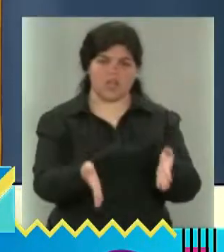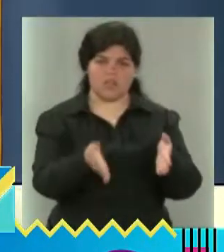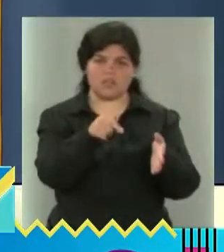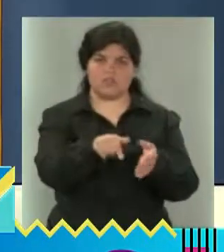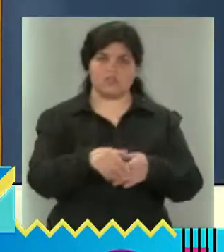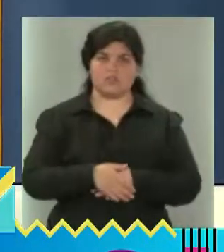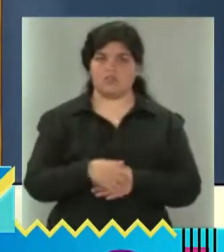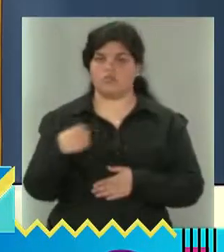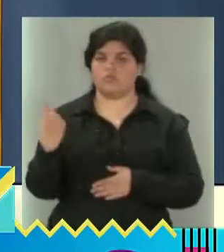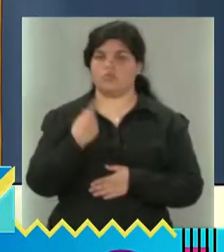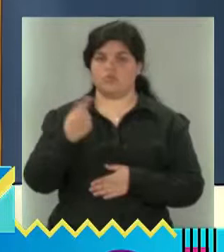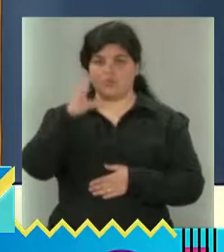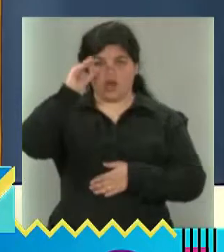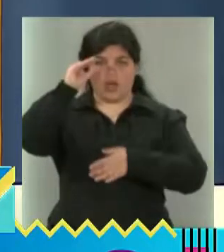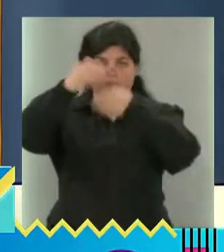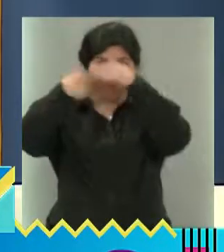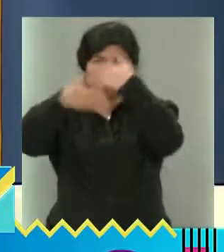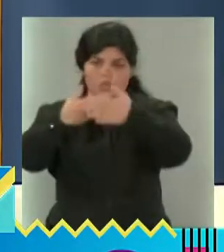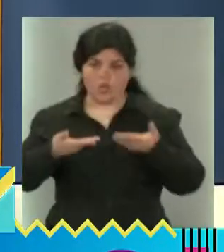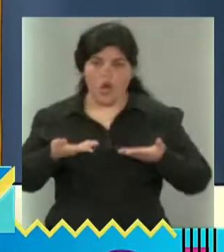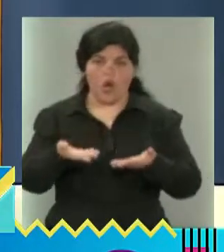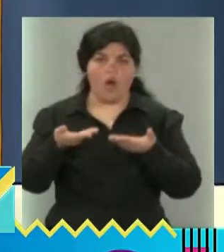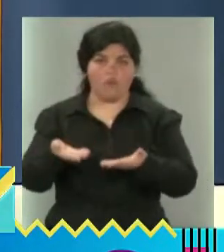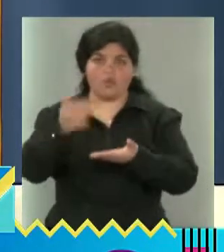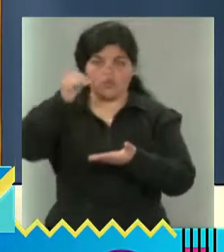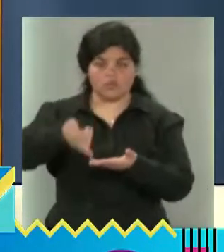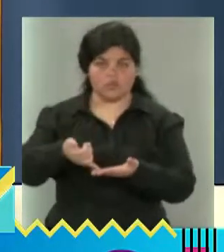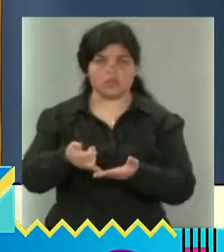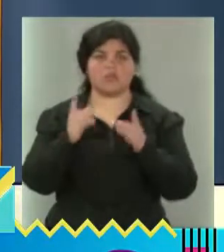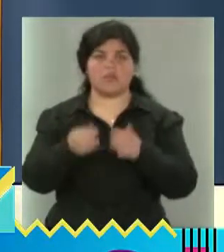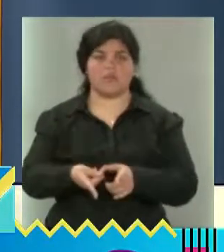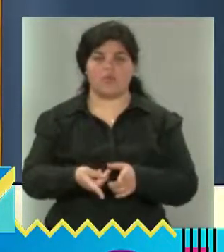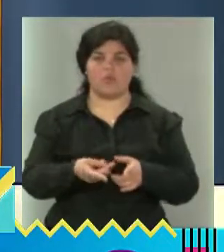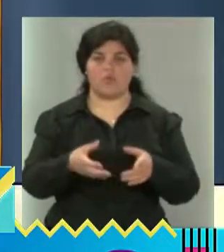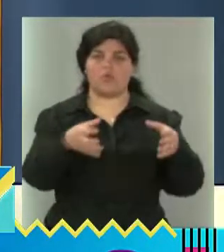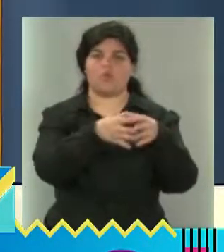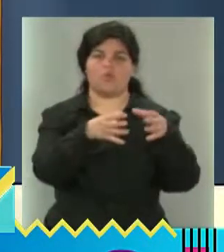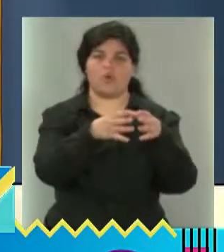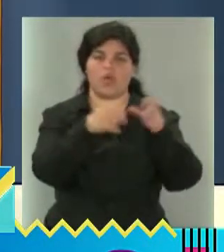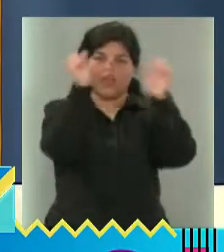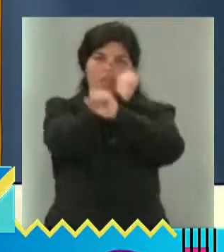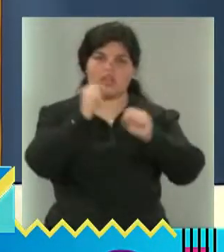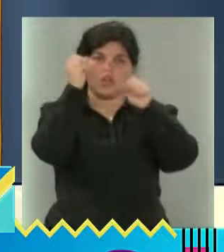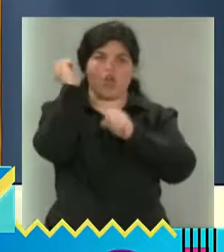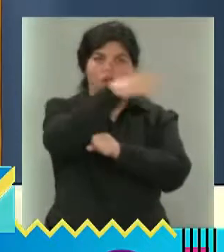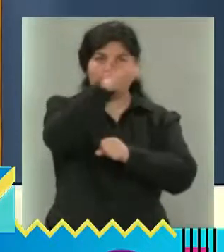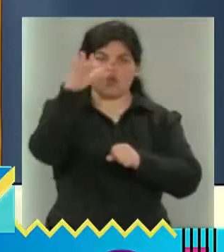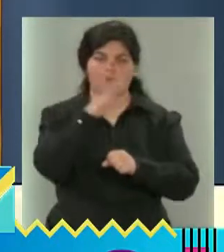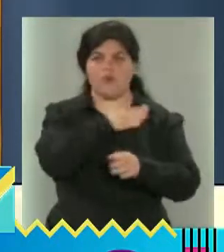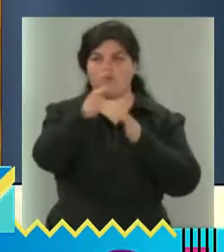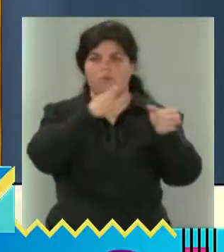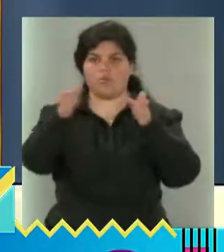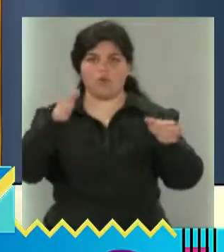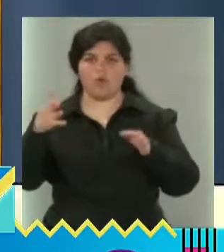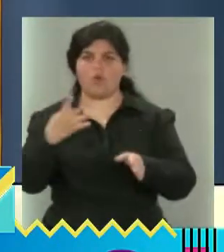dentro del sistema cooperativo en capacitación. Tenemos una red de ingenieros agrónomos que atienden, por lo menos van 4 veces a la finca de